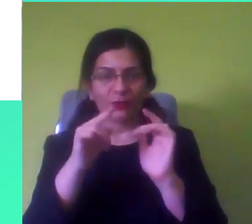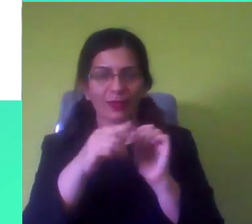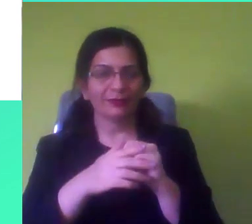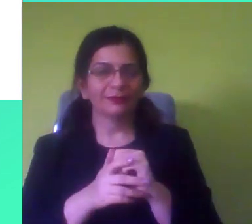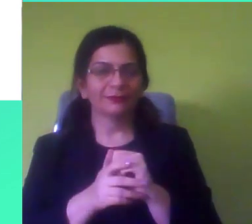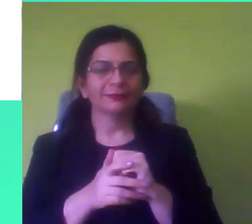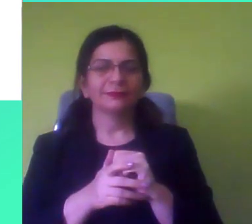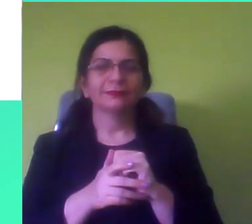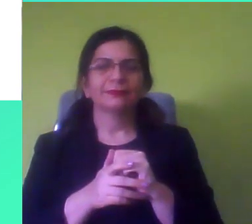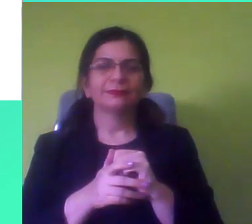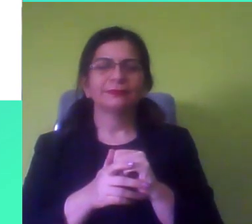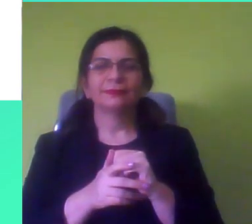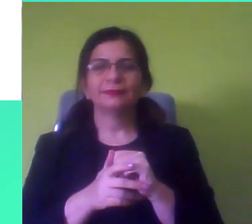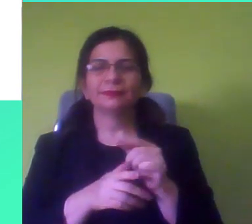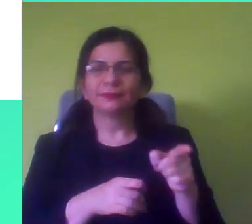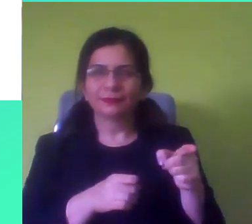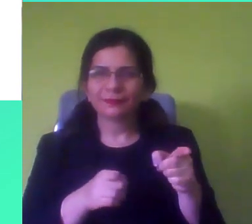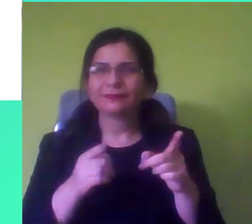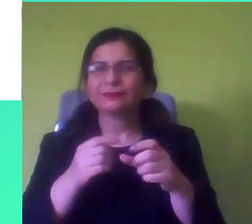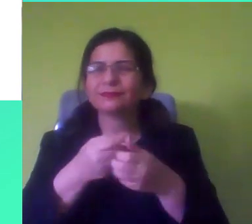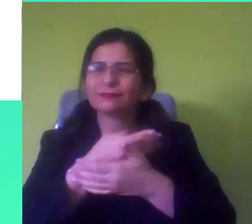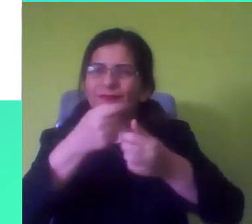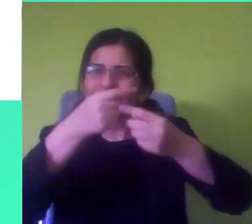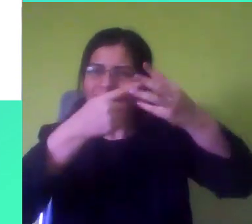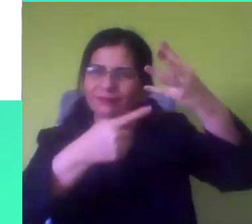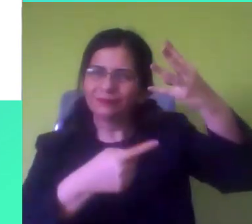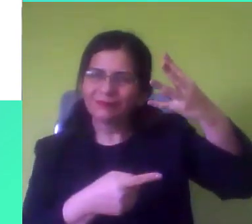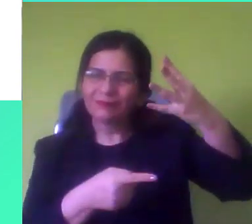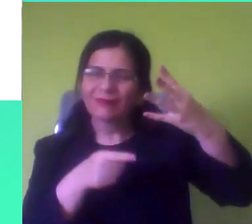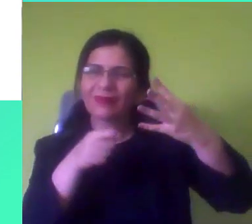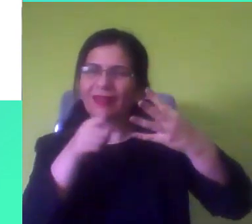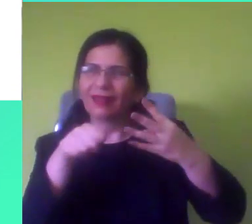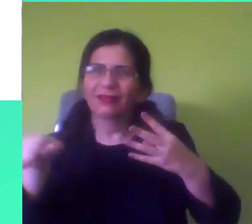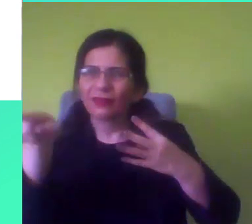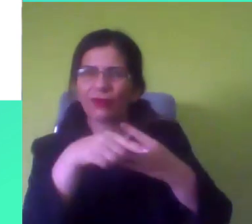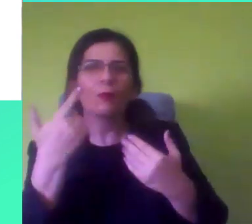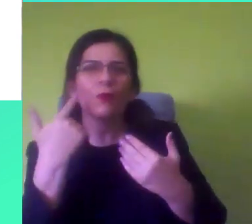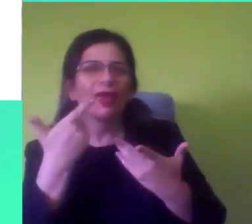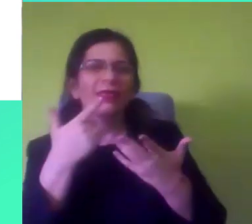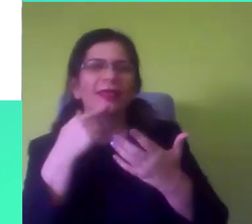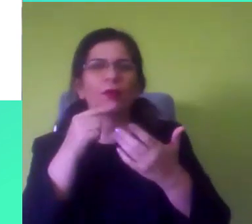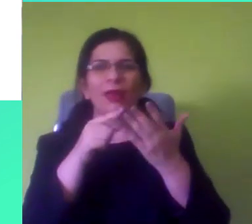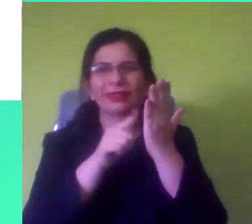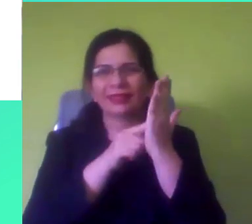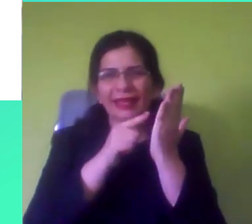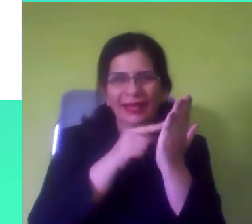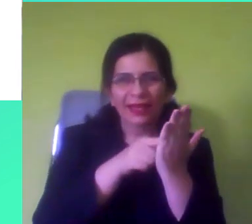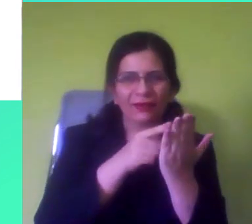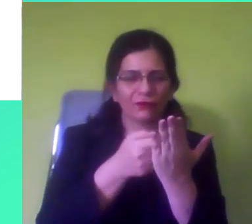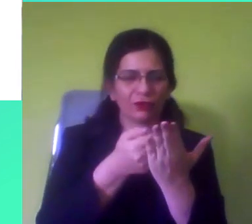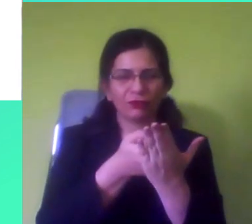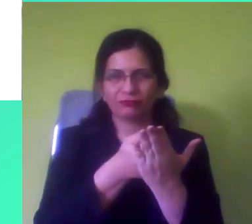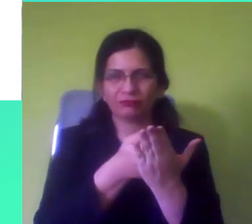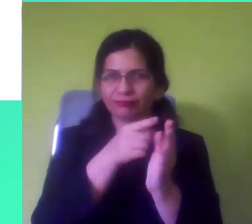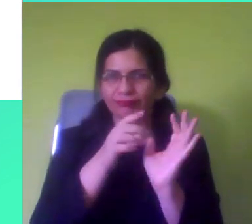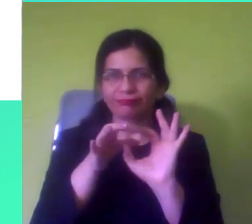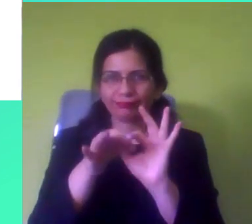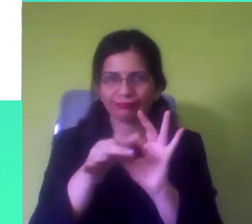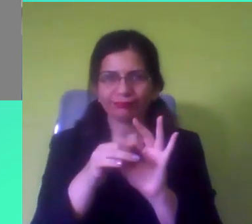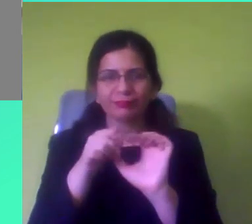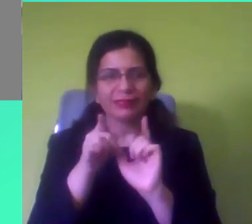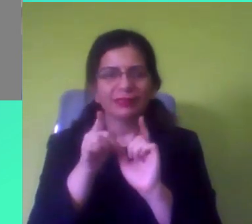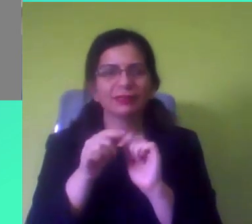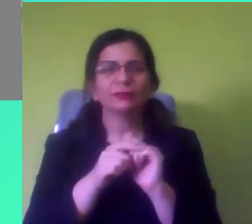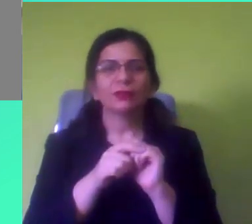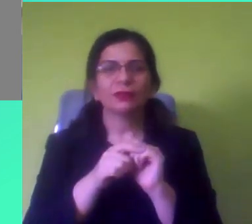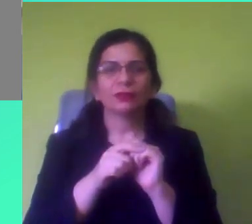está pensado para aprovechar una aplicación para teléfonos móviles que desarrollamos junto a CONICET